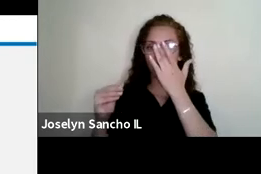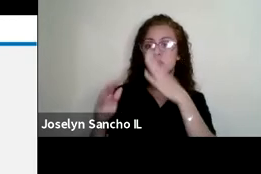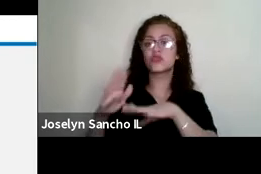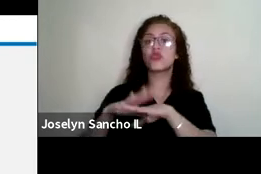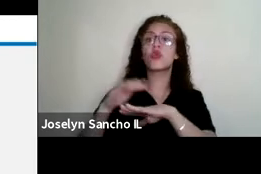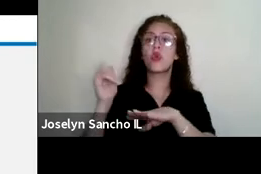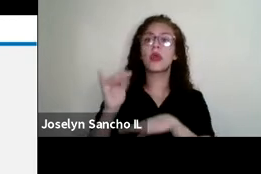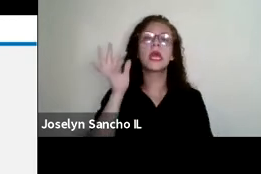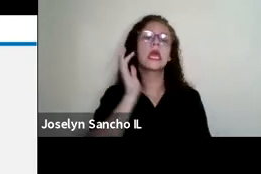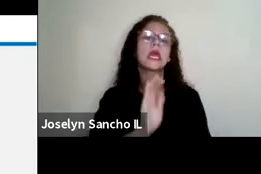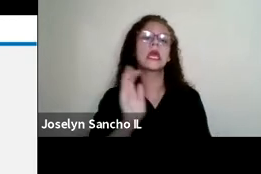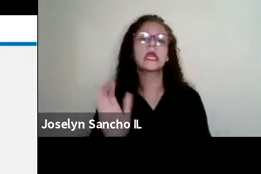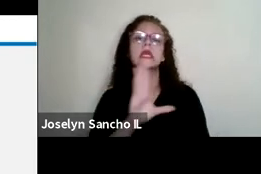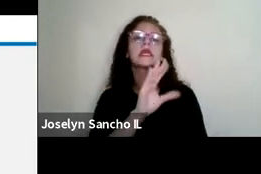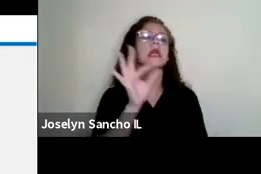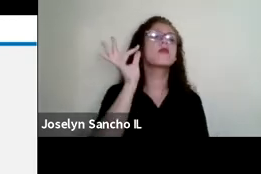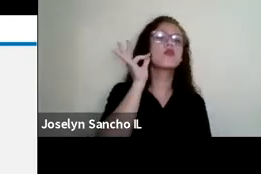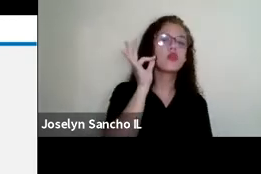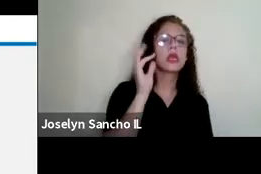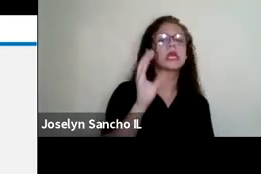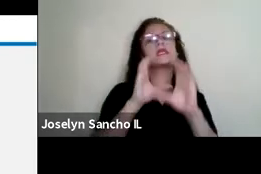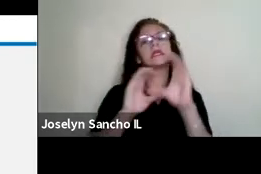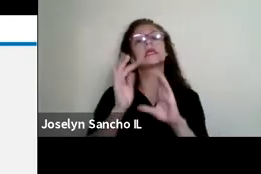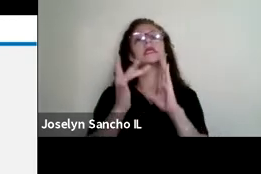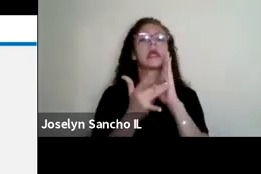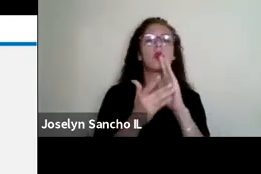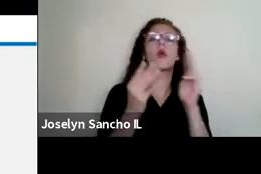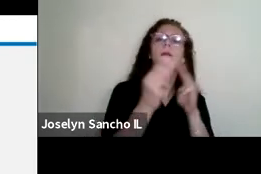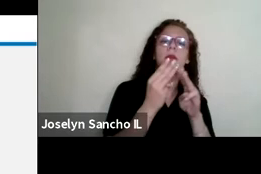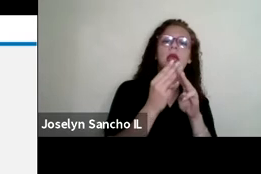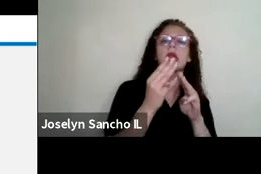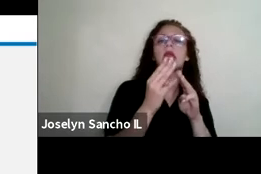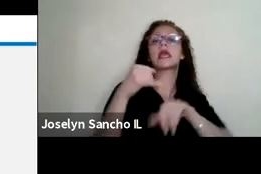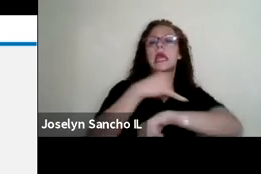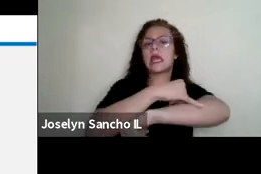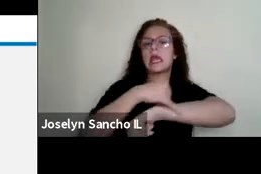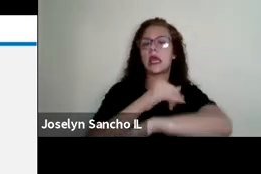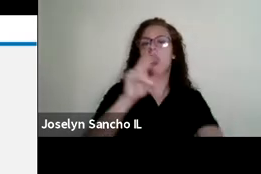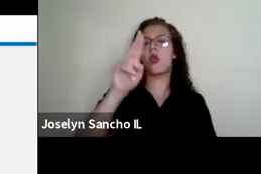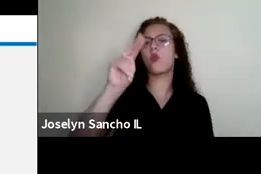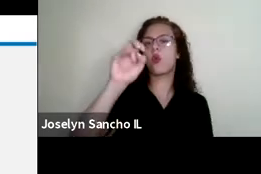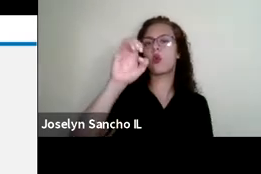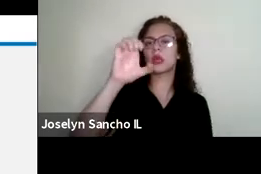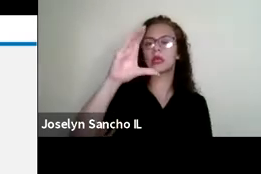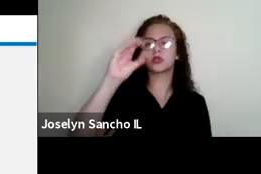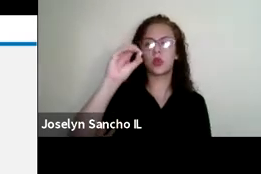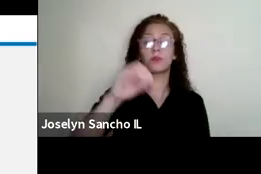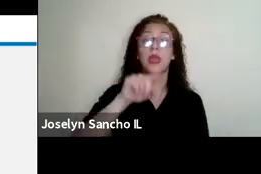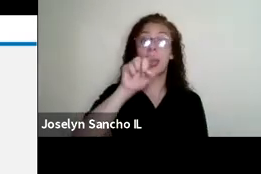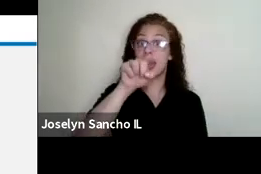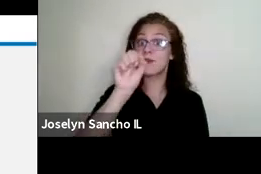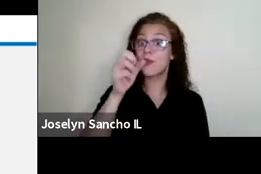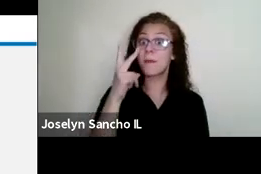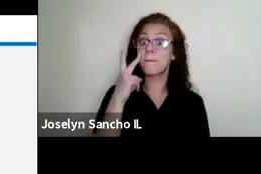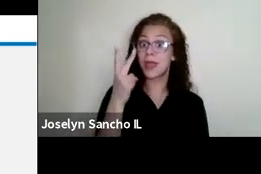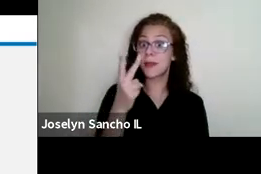de las niñas y las mujeres en la ciencia, tecnología, matemática e ingeniería de la UNESCO. Aquí podemos ver, ¿verdad?,